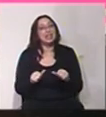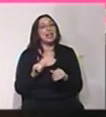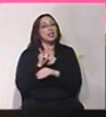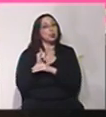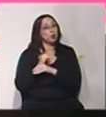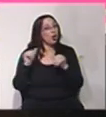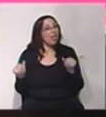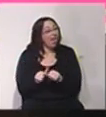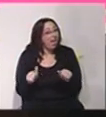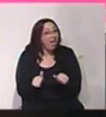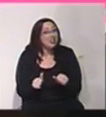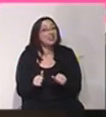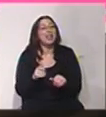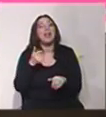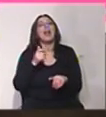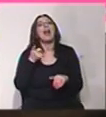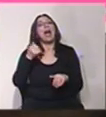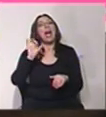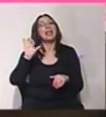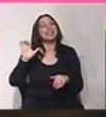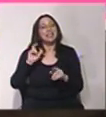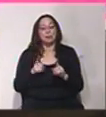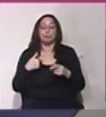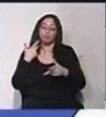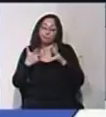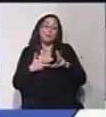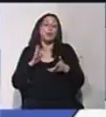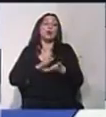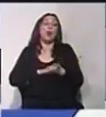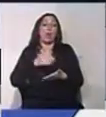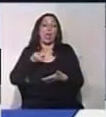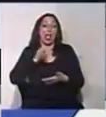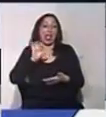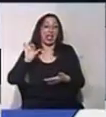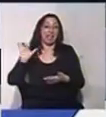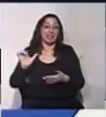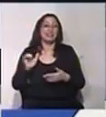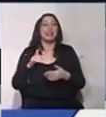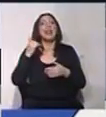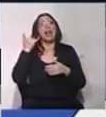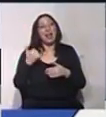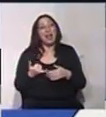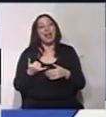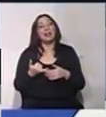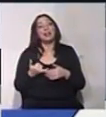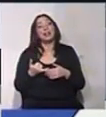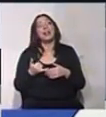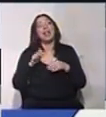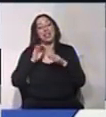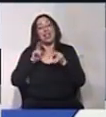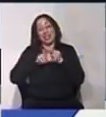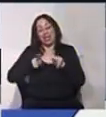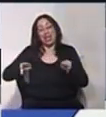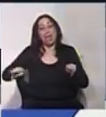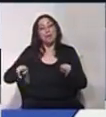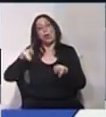haciendo? ¿Desde ACE también? Nosotros podemos hablar desde ACE, y ACE tiene dotación de camas, plazas